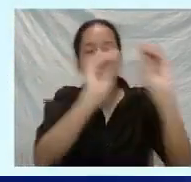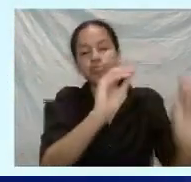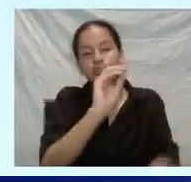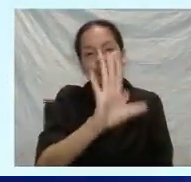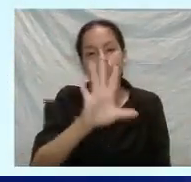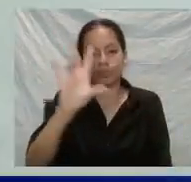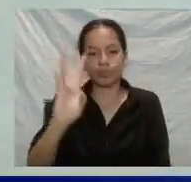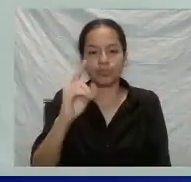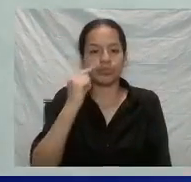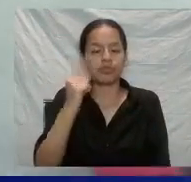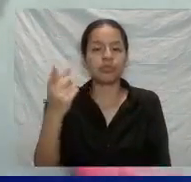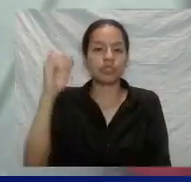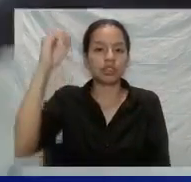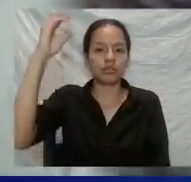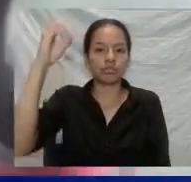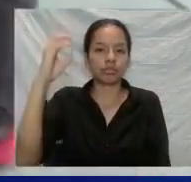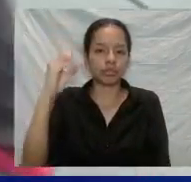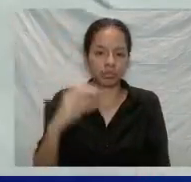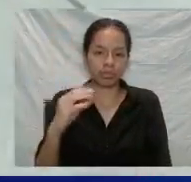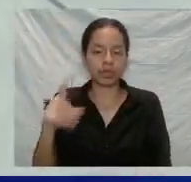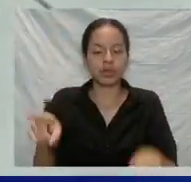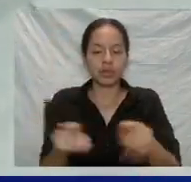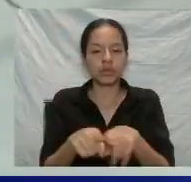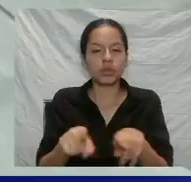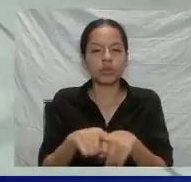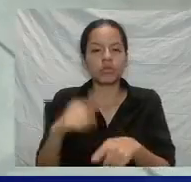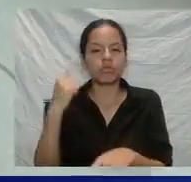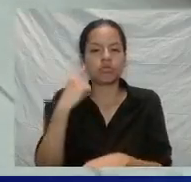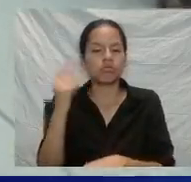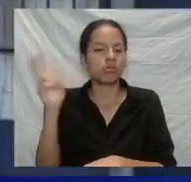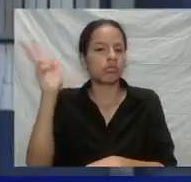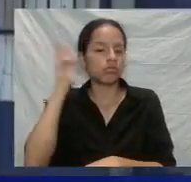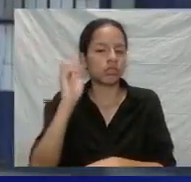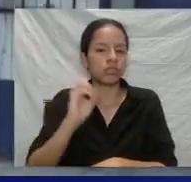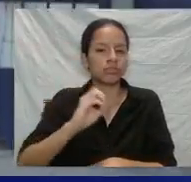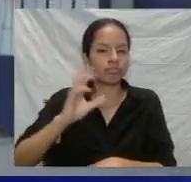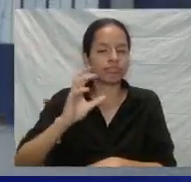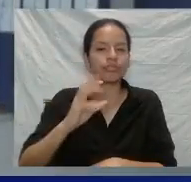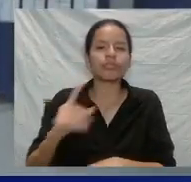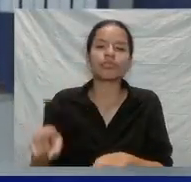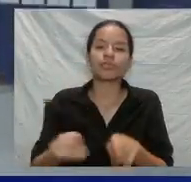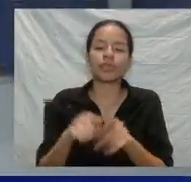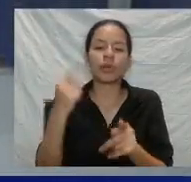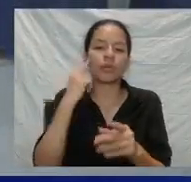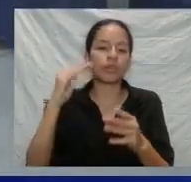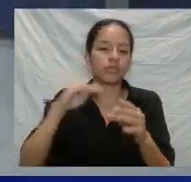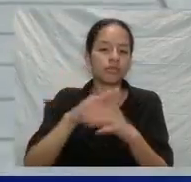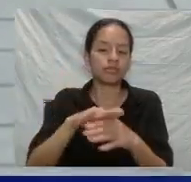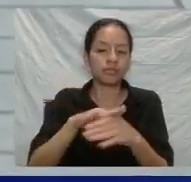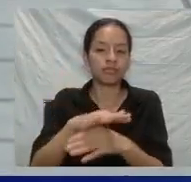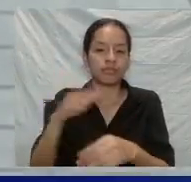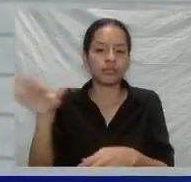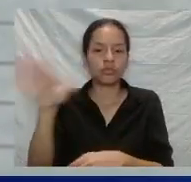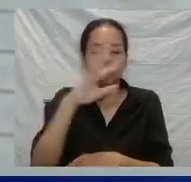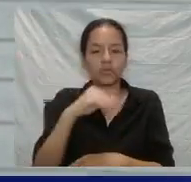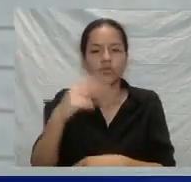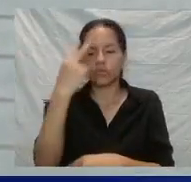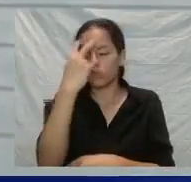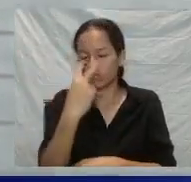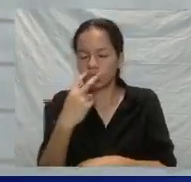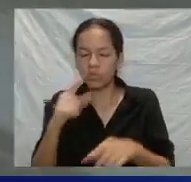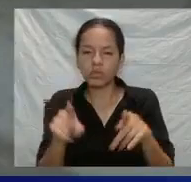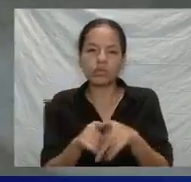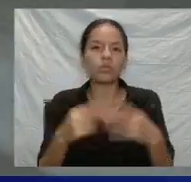entre ellos y se contarán con repetidores acústicos con el objetivo de que sean accesibles para las personas invidentes con la obra